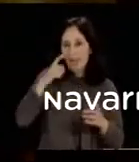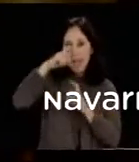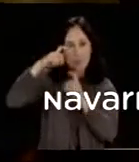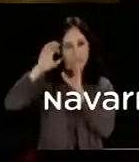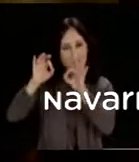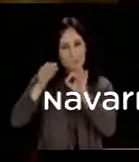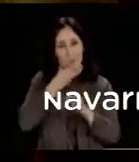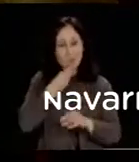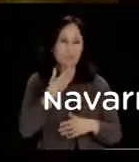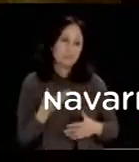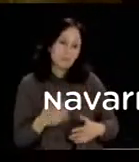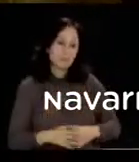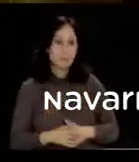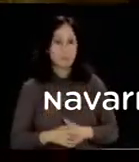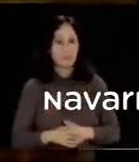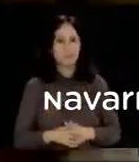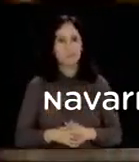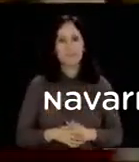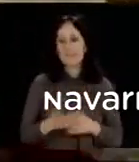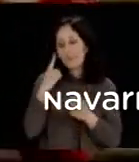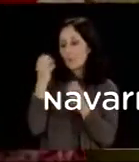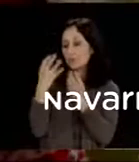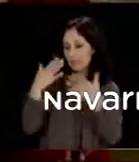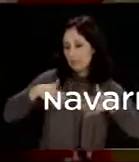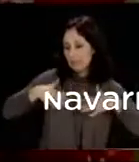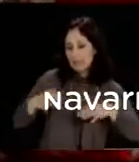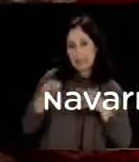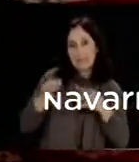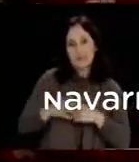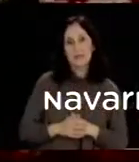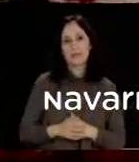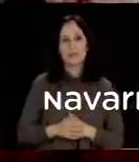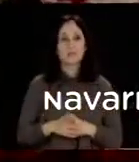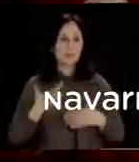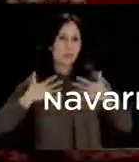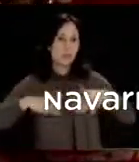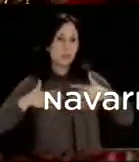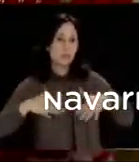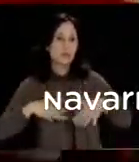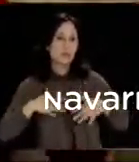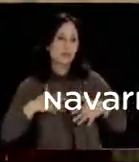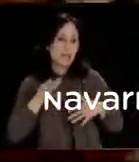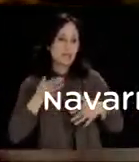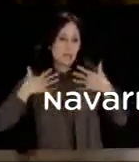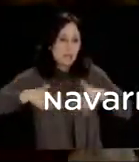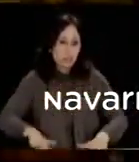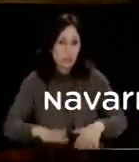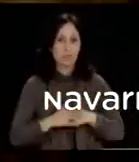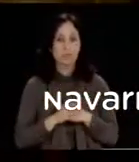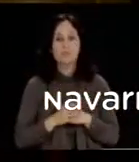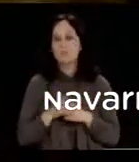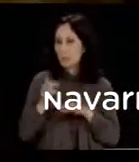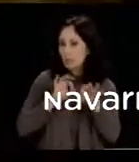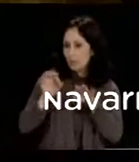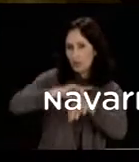así o qué? Bueno. ¿Qué llevas? A ver, cuéntame un poquito todo lo que llevas. La ropa y el vestido. ¿Te ha costado mucho prepararlo?